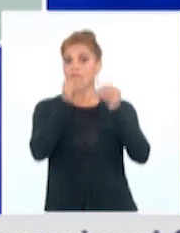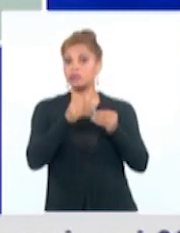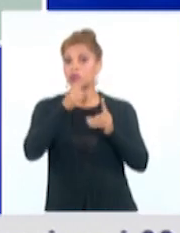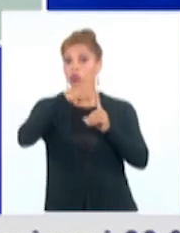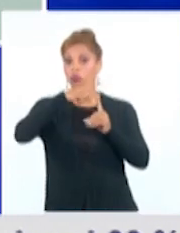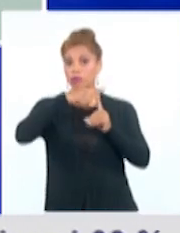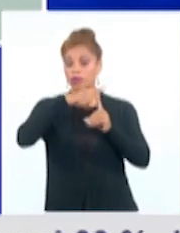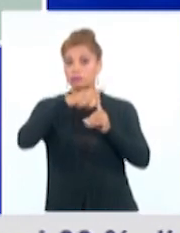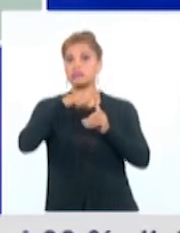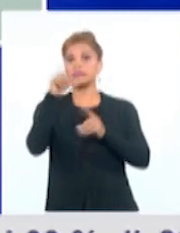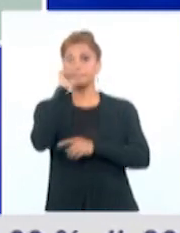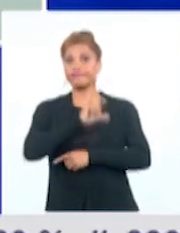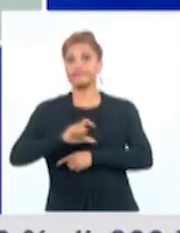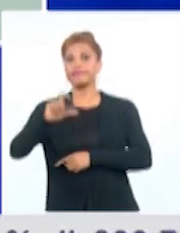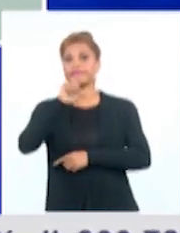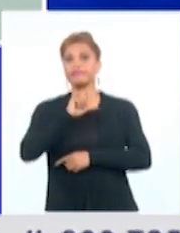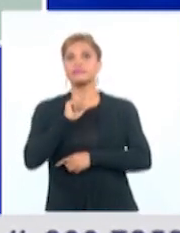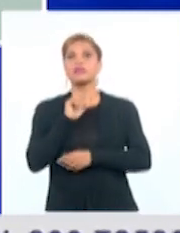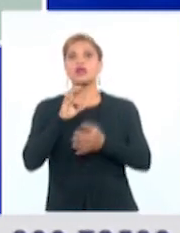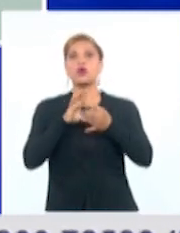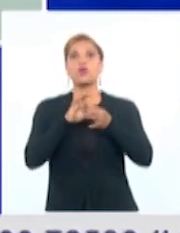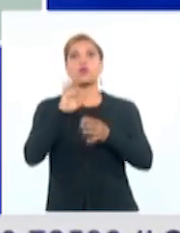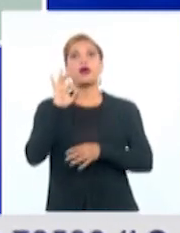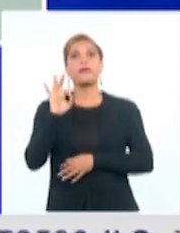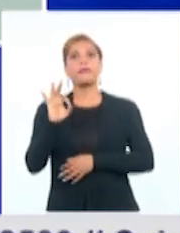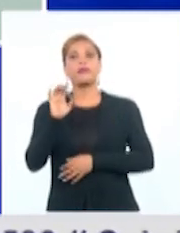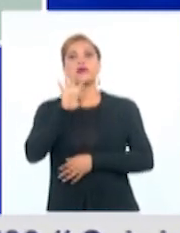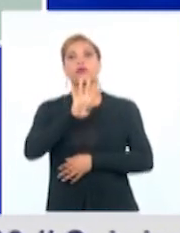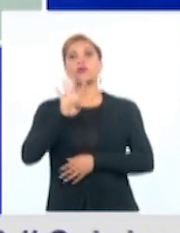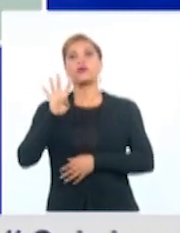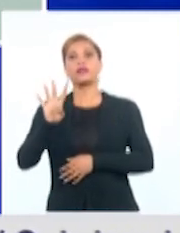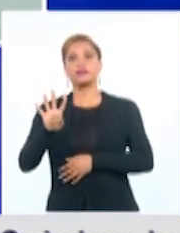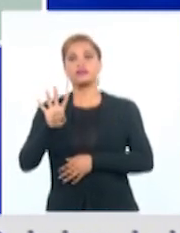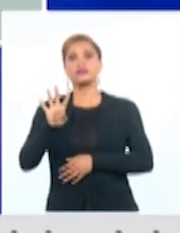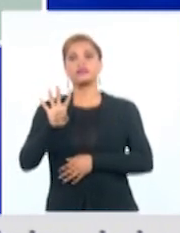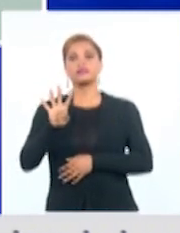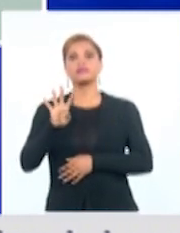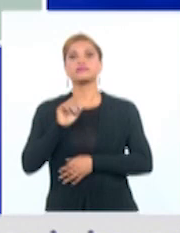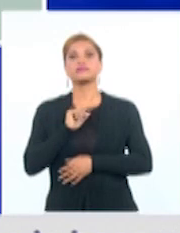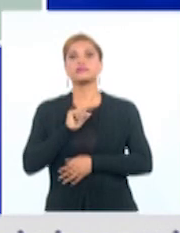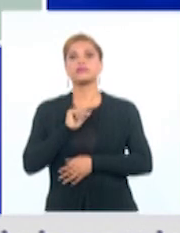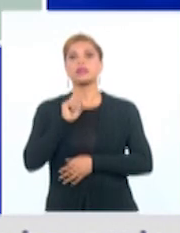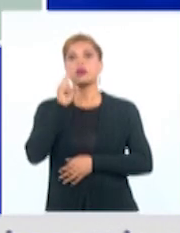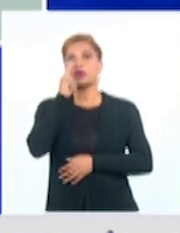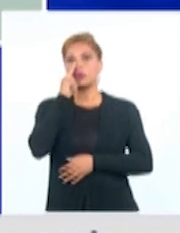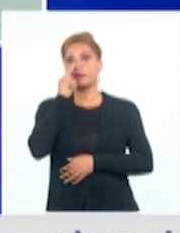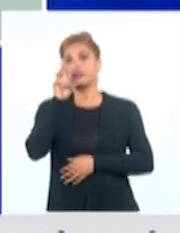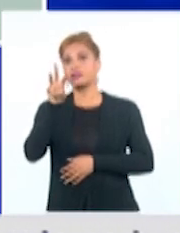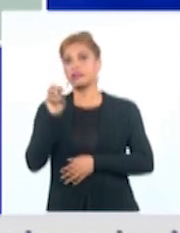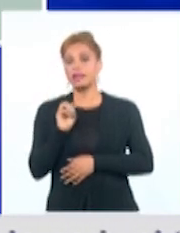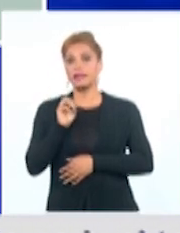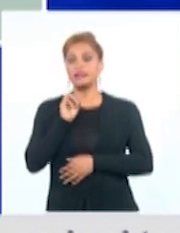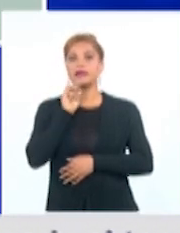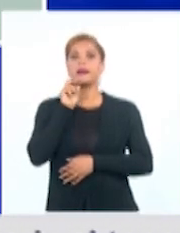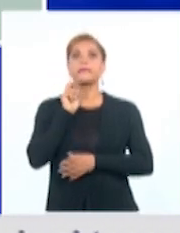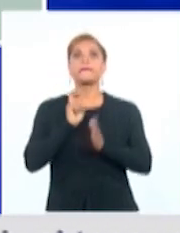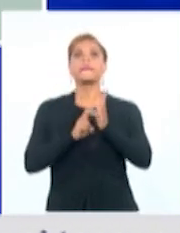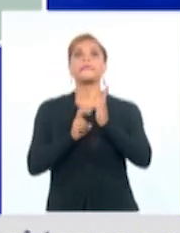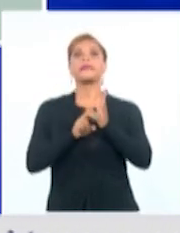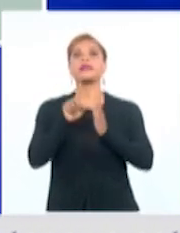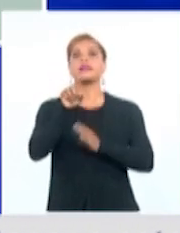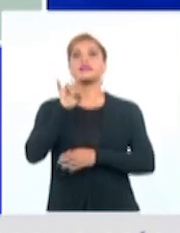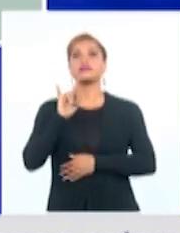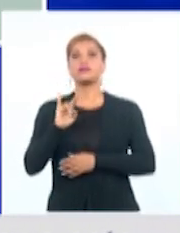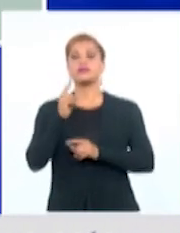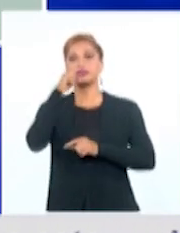provincia. Guáimaro está reportando 44 casos autóctonos, Nuevita 30, Minas 19,